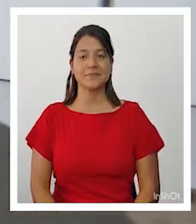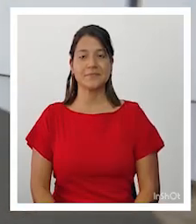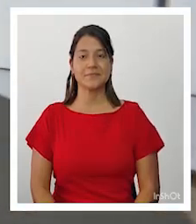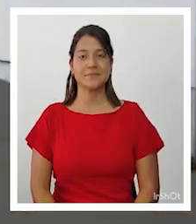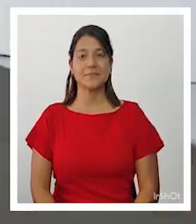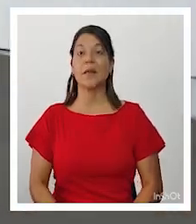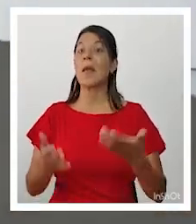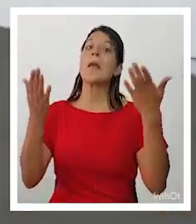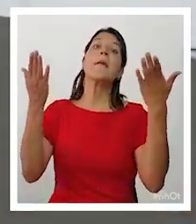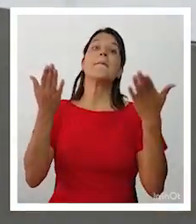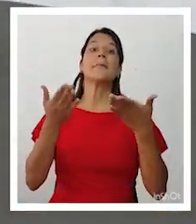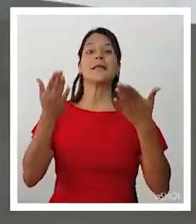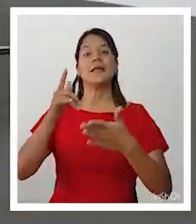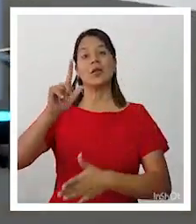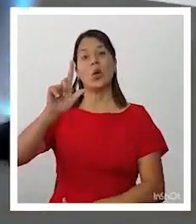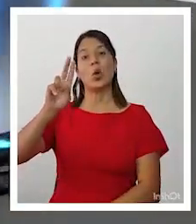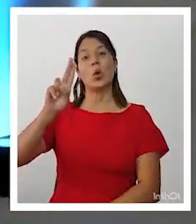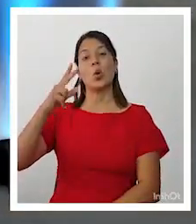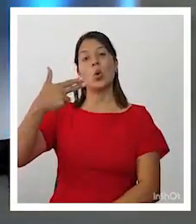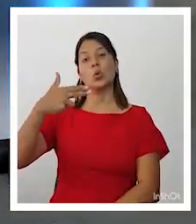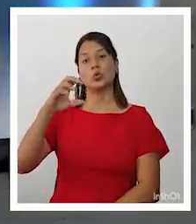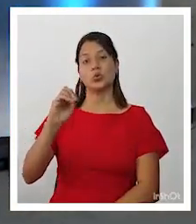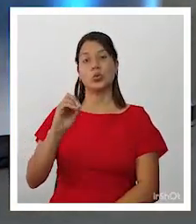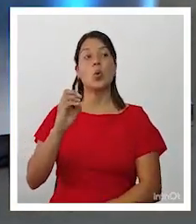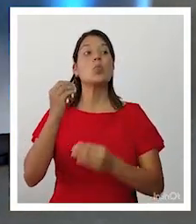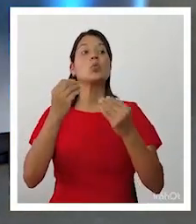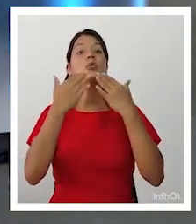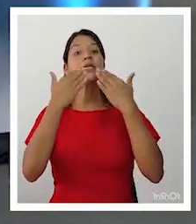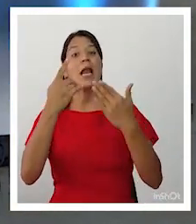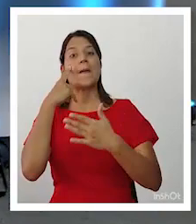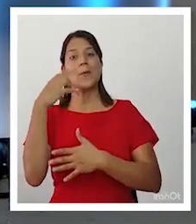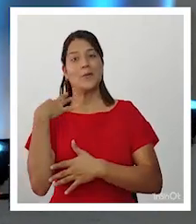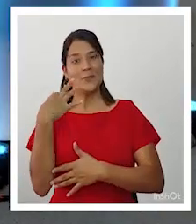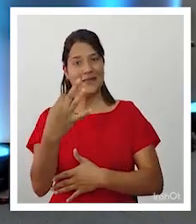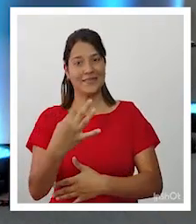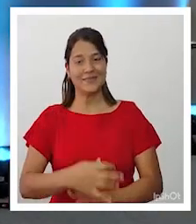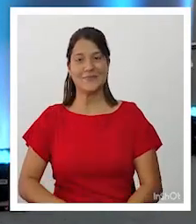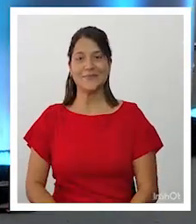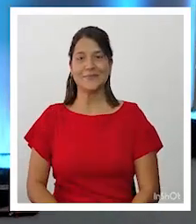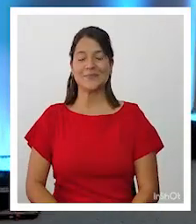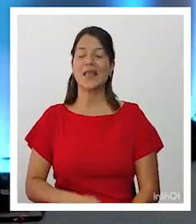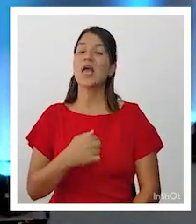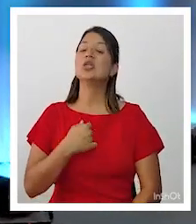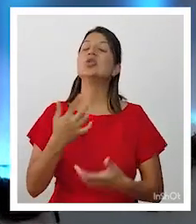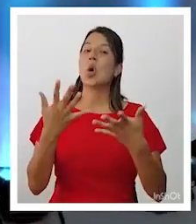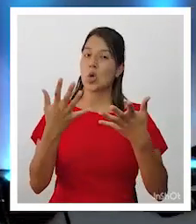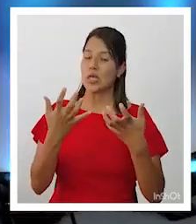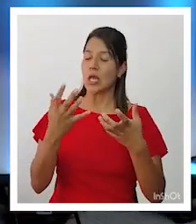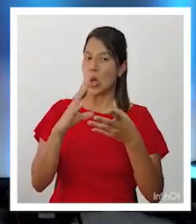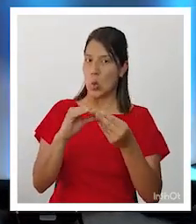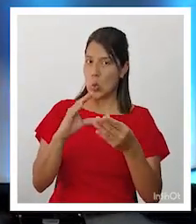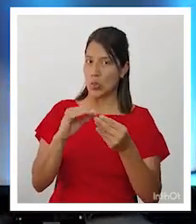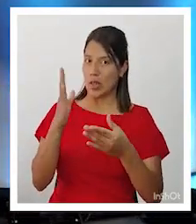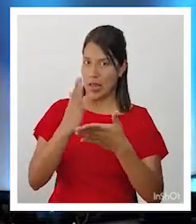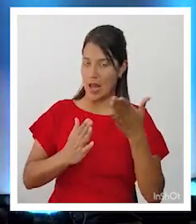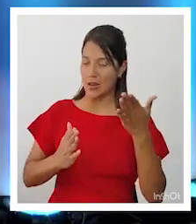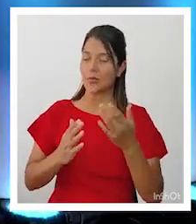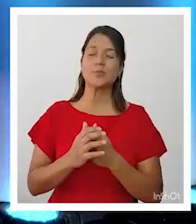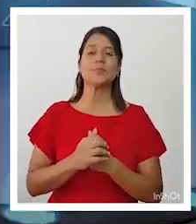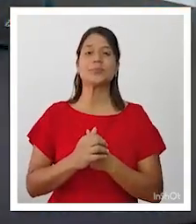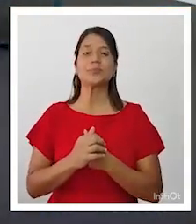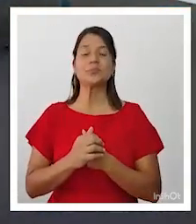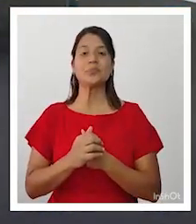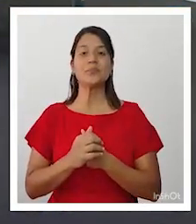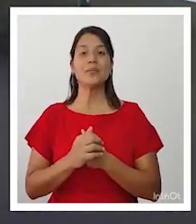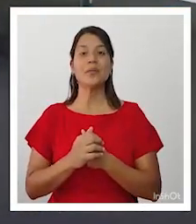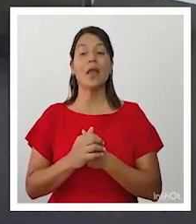Bienvenido, Lucho. Muchísimas gracias por la invitación, Eric. Quiero decirles algo. El